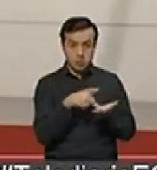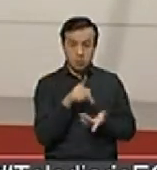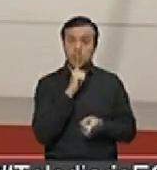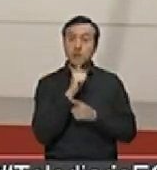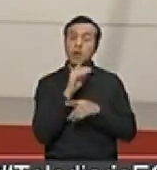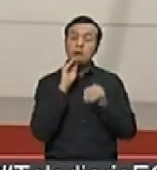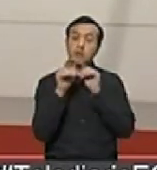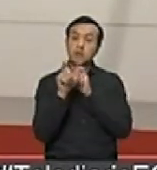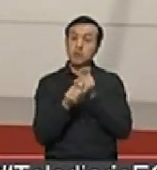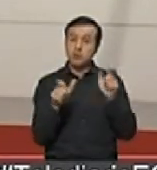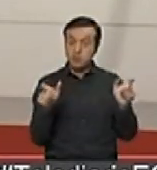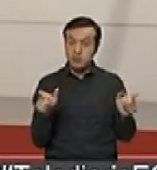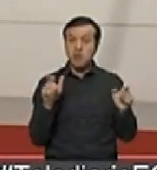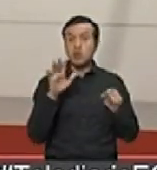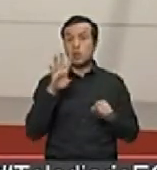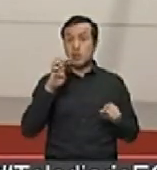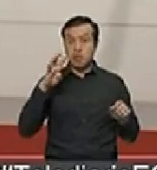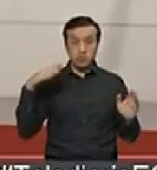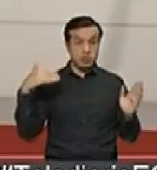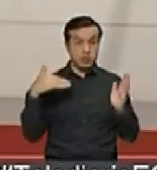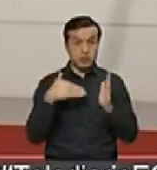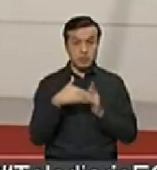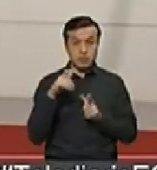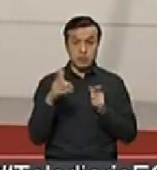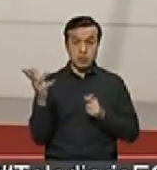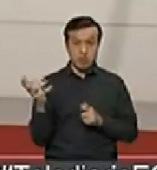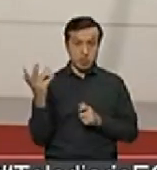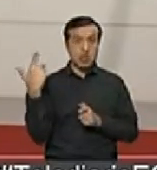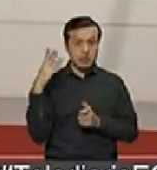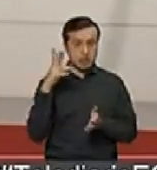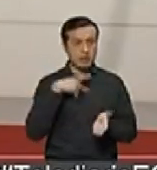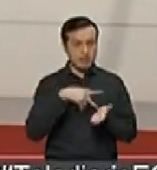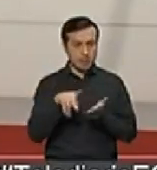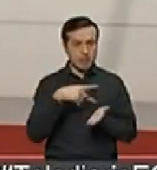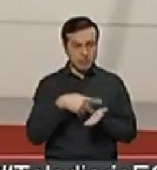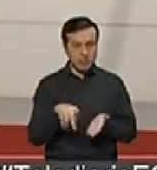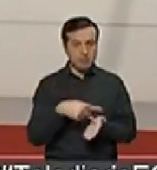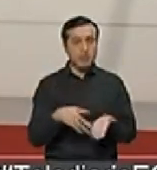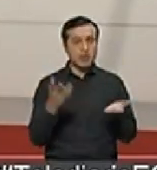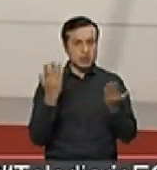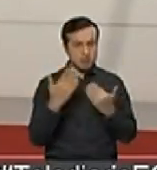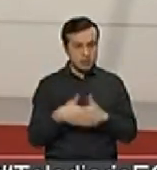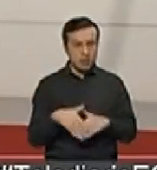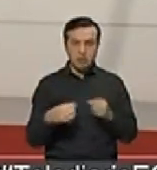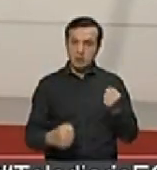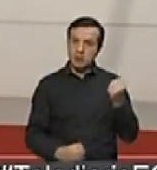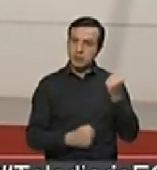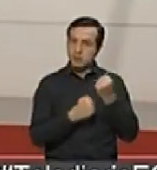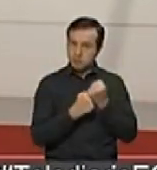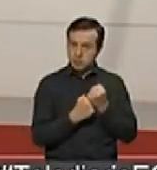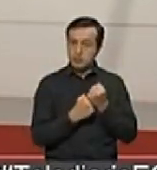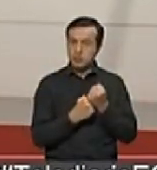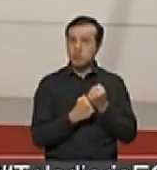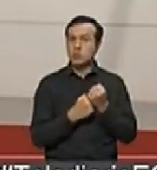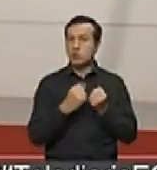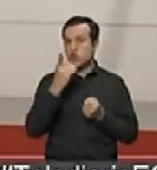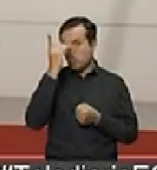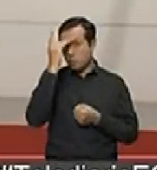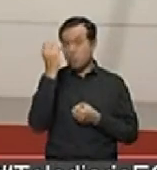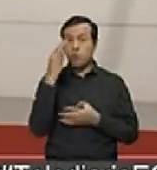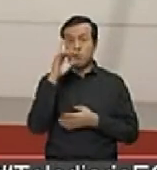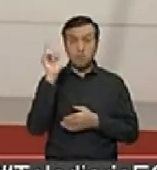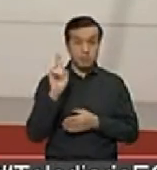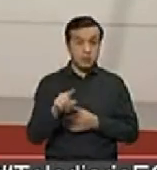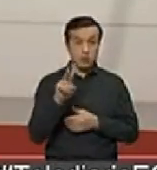para que conozca la ciudadanía, más de 14.000 jubilados ya han recibido su incentivo económico por este beneficio, cuando recibimos una deuda de más de